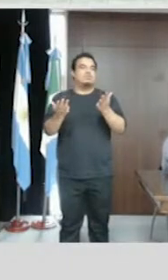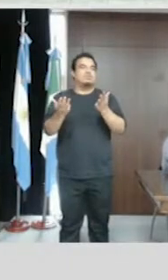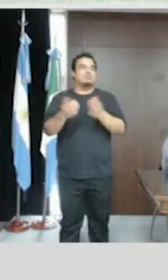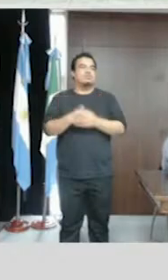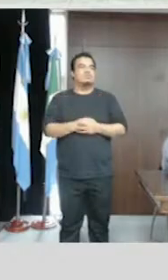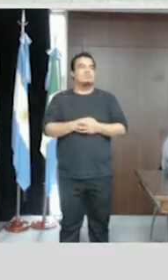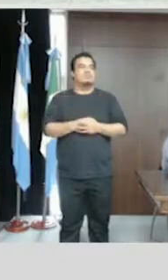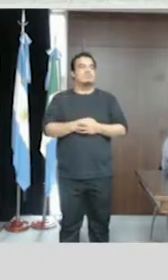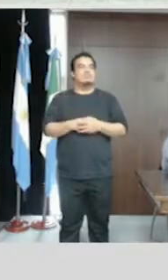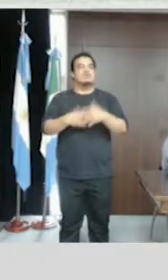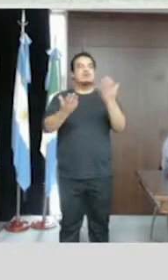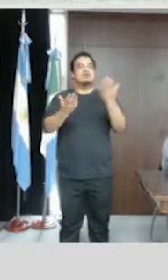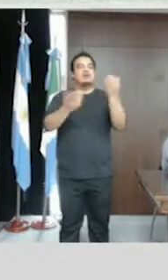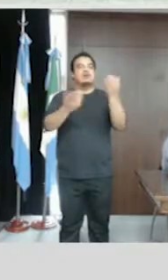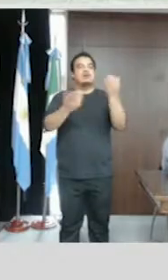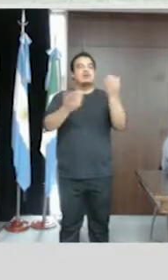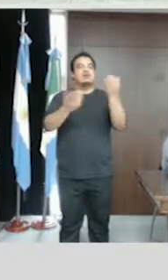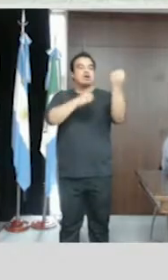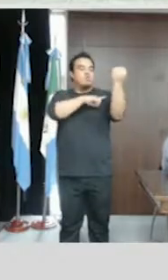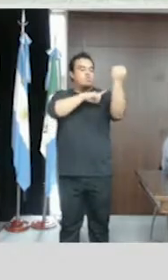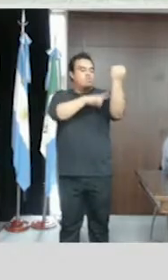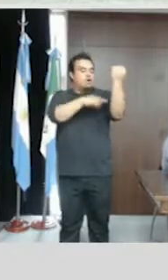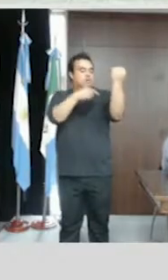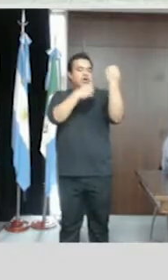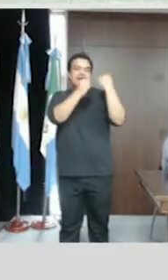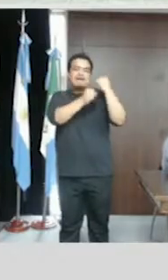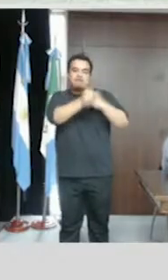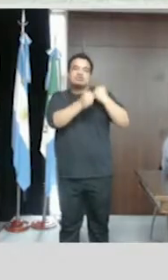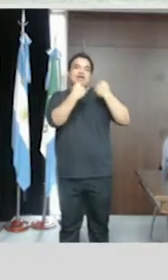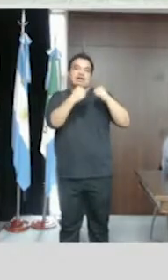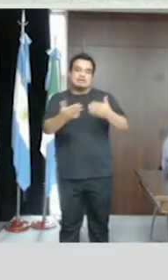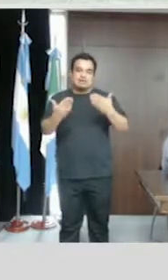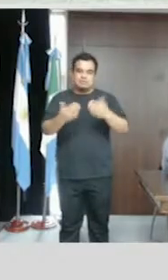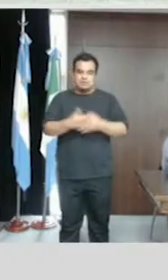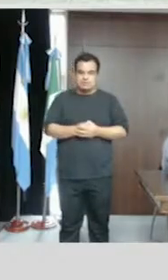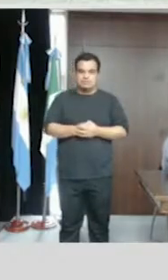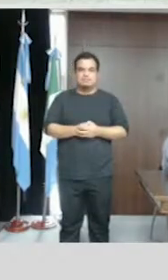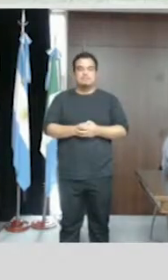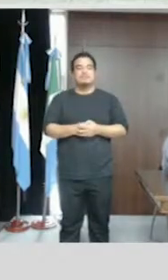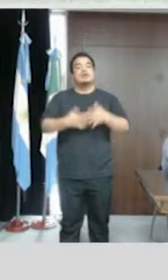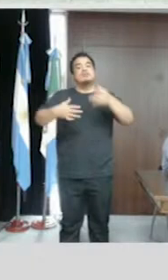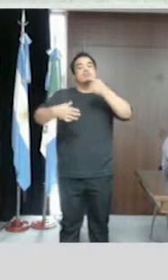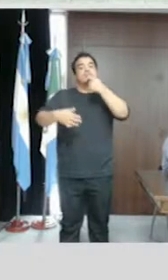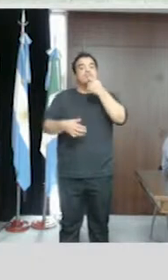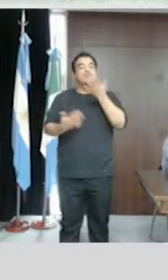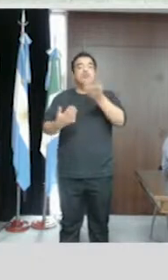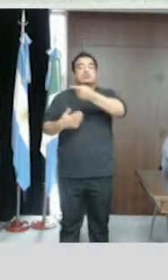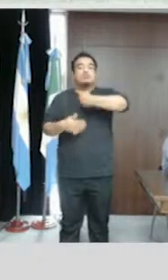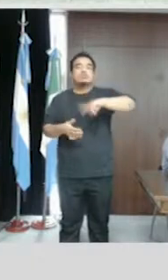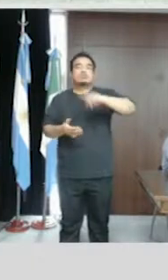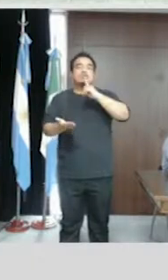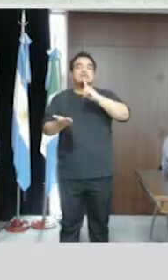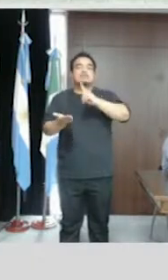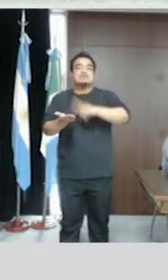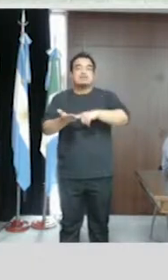muscular, osteomiomuscular. Bien, la frecuencia 3 veces a la semana, 2, todos los días. Lo que se